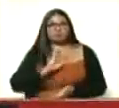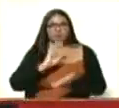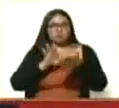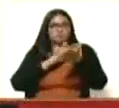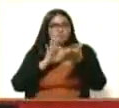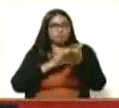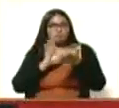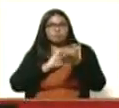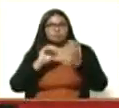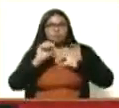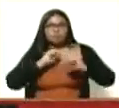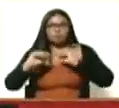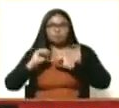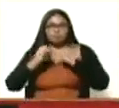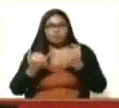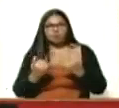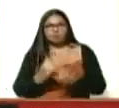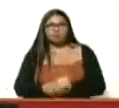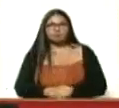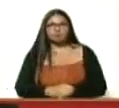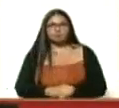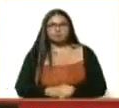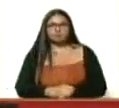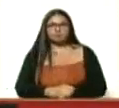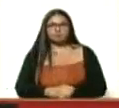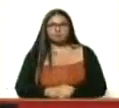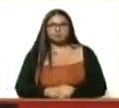del movimiento, que es